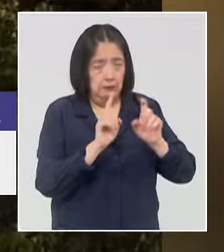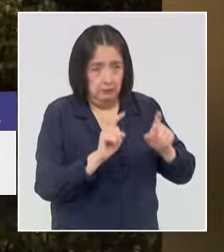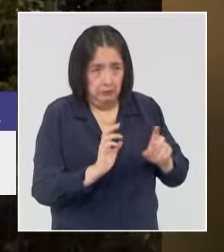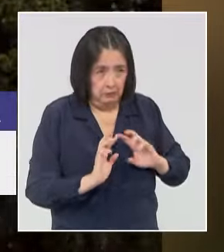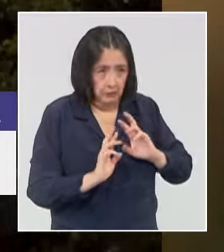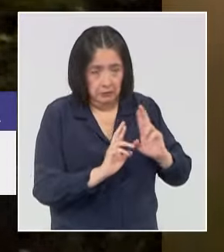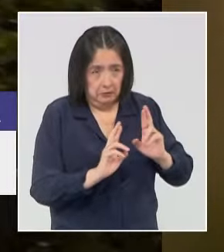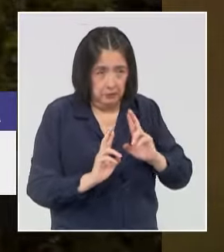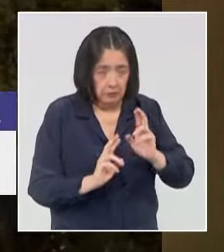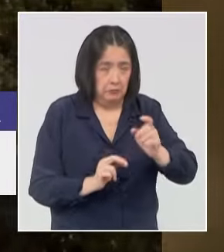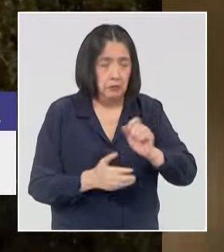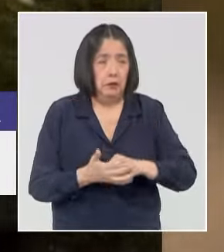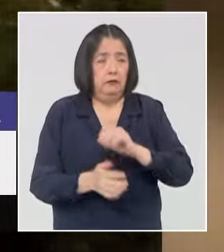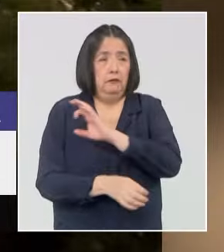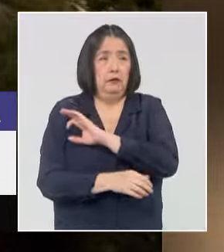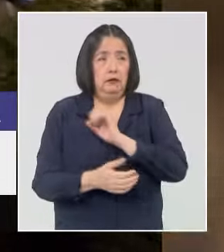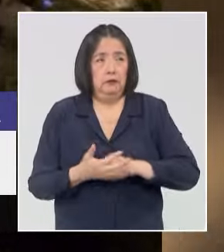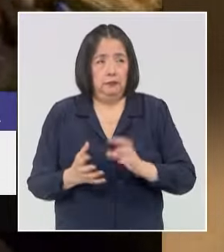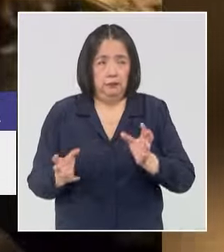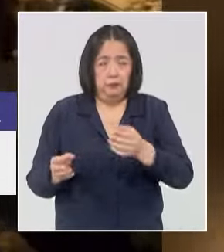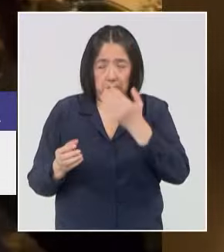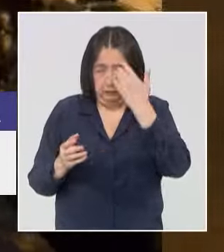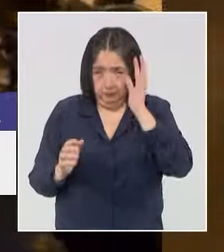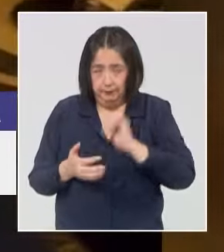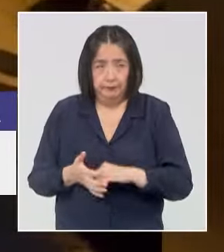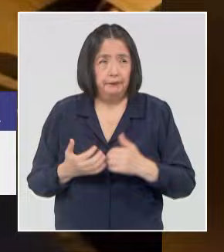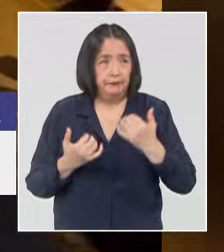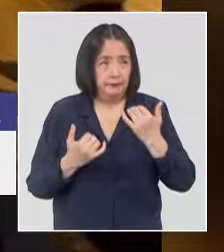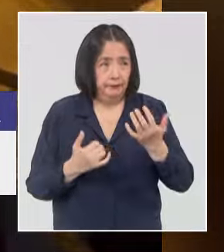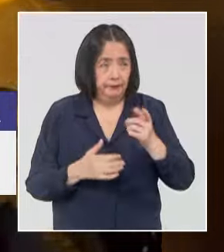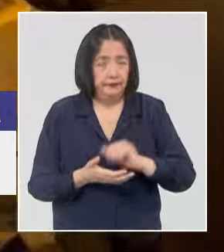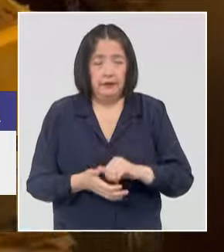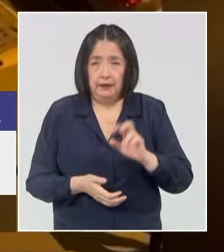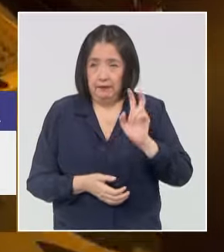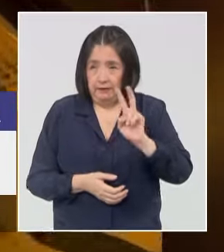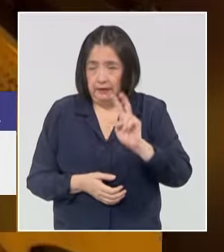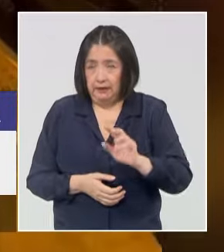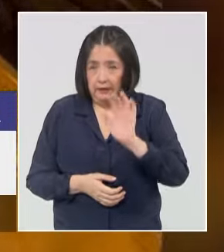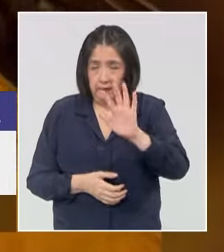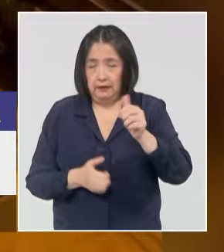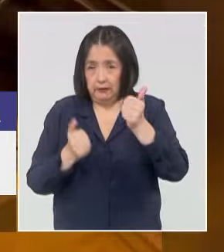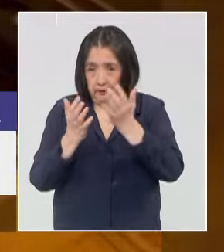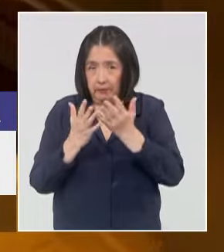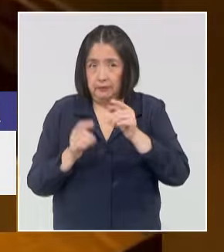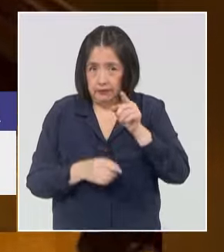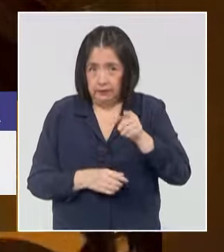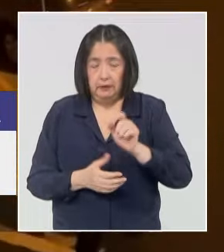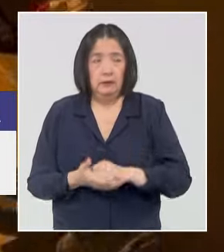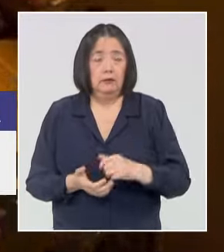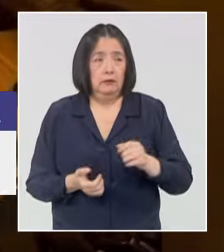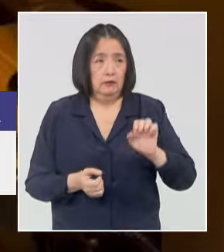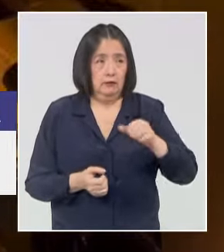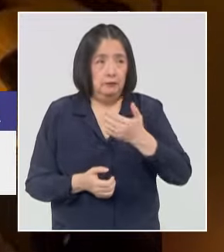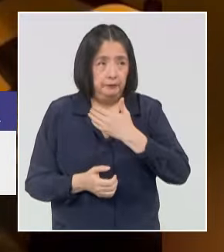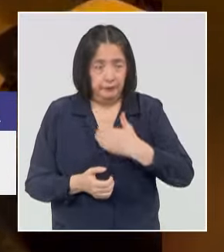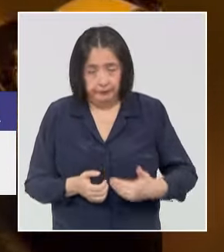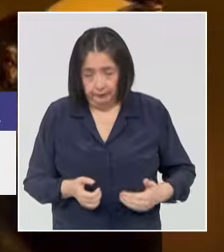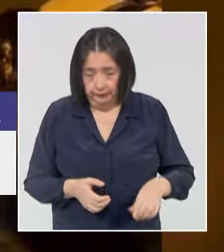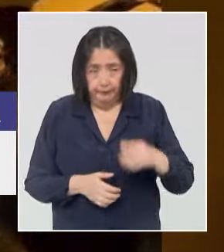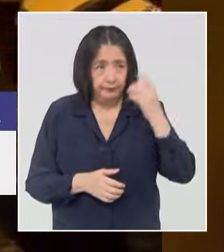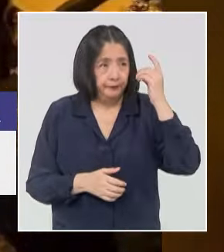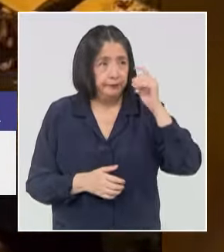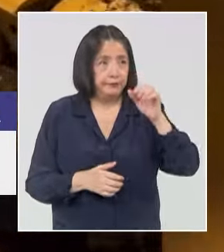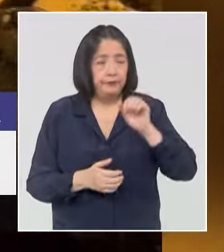Dina Boluarte ante la Fiscalía. Como sabemos, hasta el momento, el viernes 5 de abril es el día en donde la Presidenta de la República,